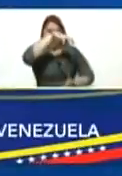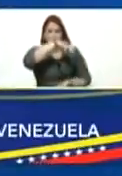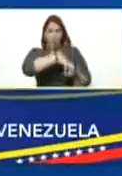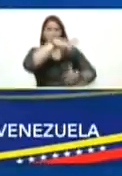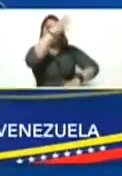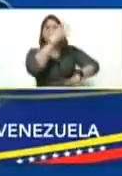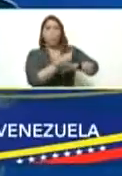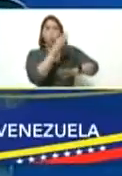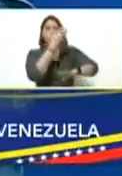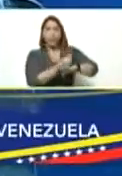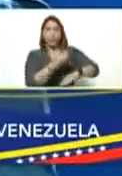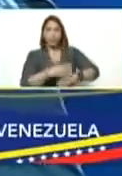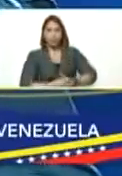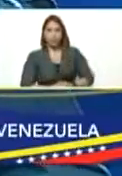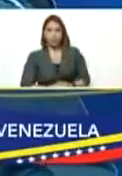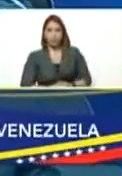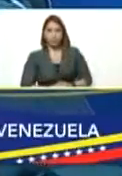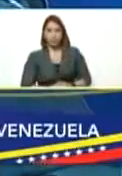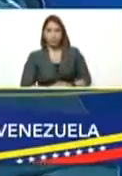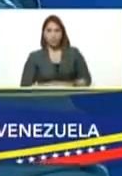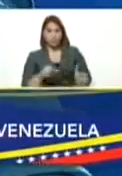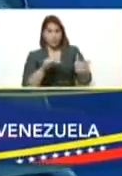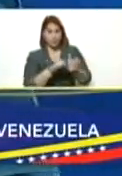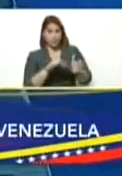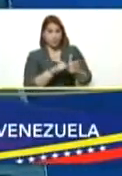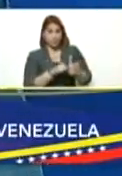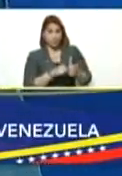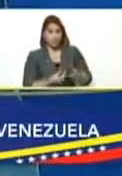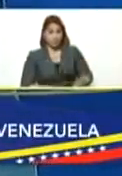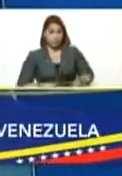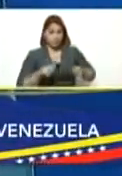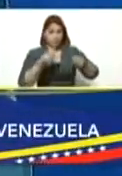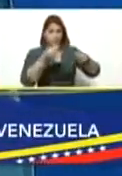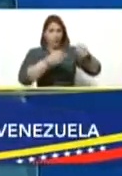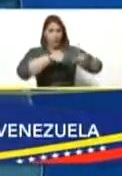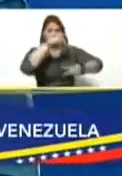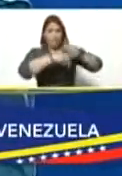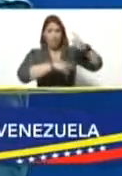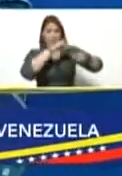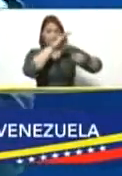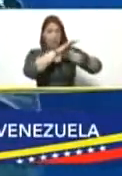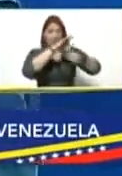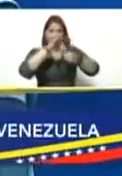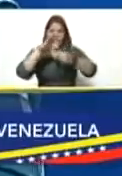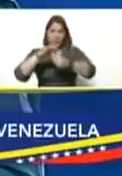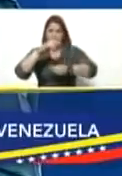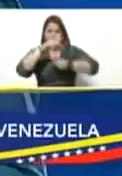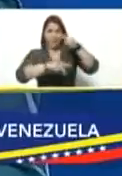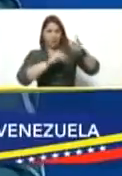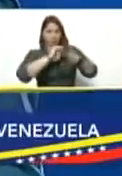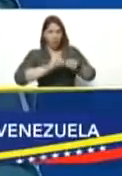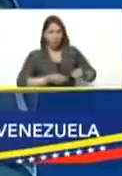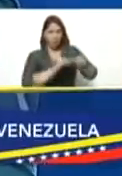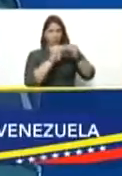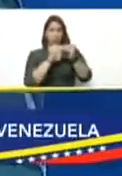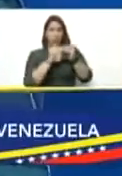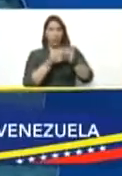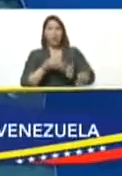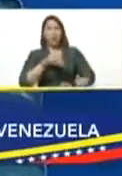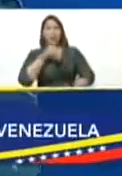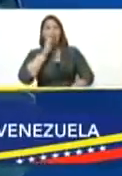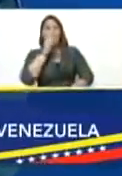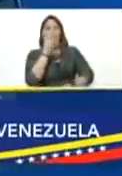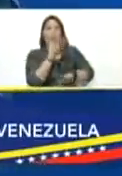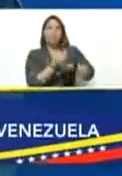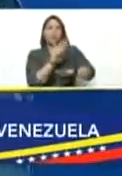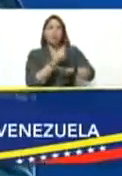Monagas, ¿verdad? Donde le presentamos el plan siembra y plan de recuperación del café de Monagas, que es un